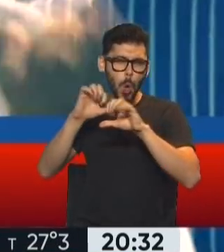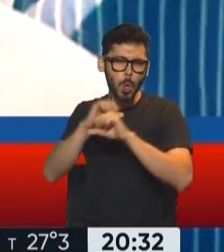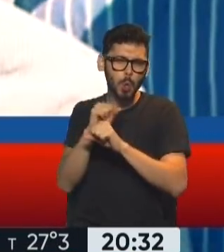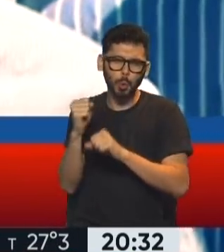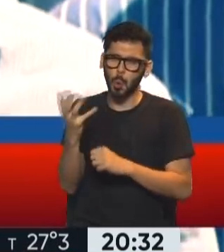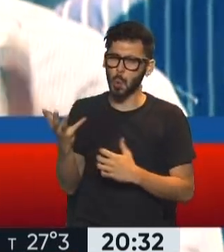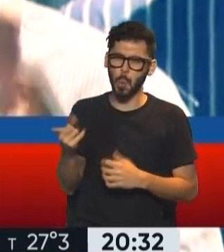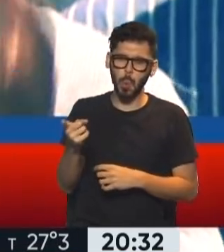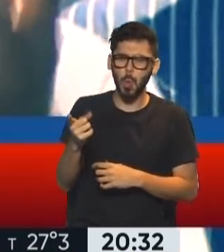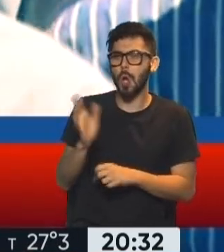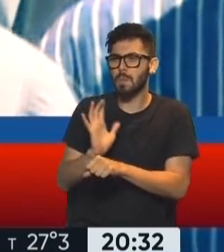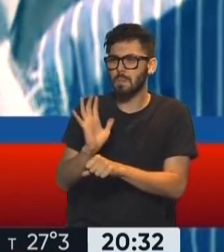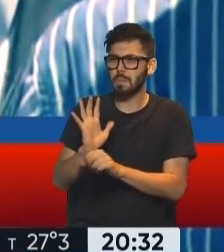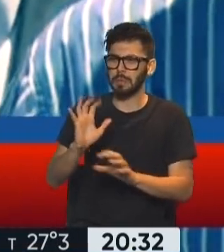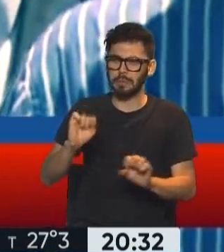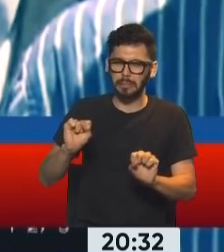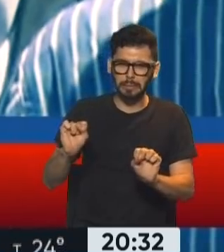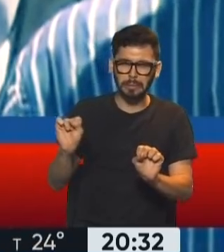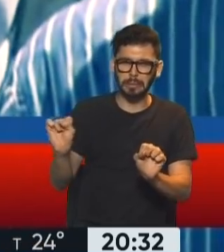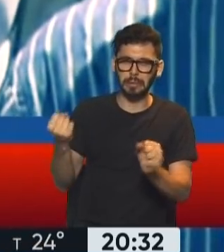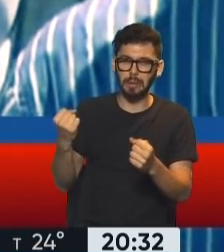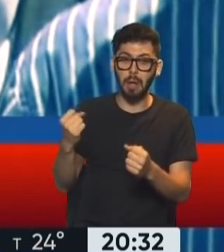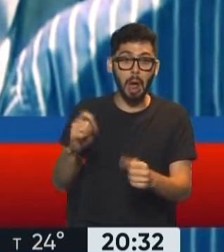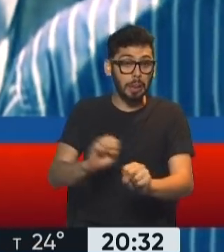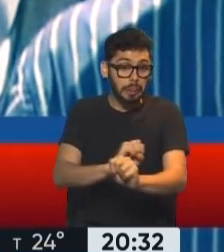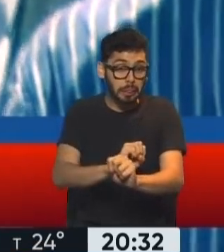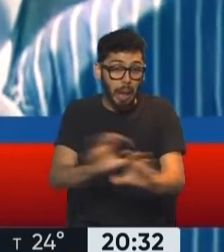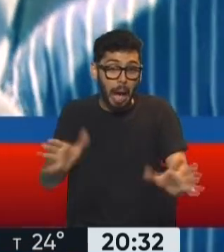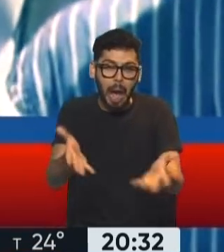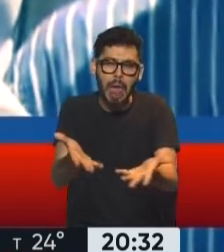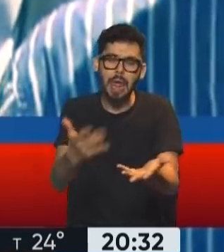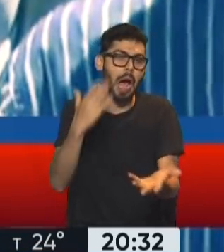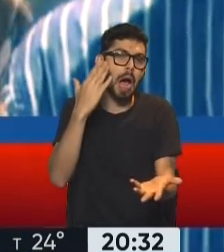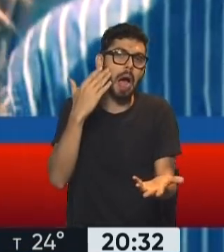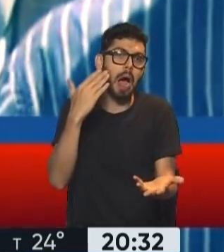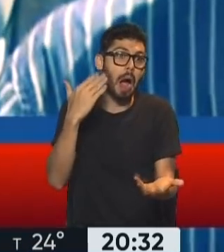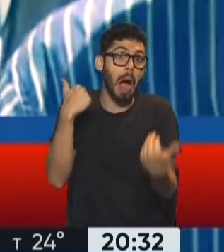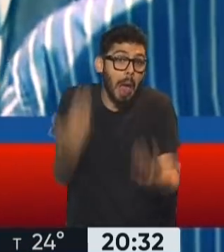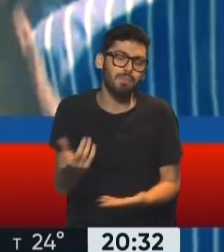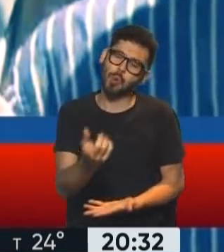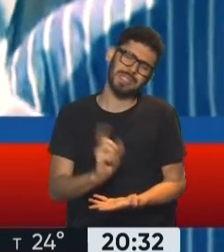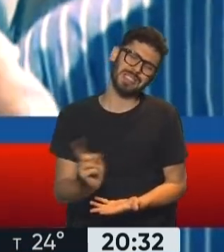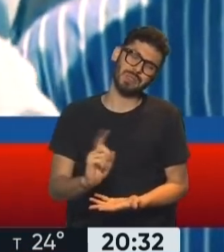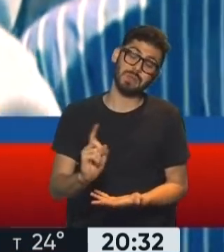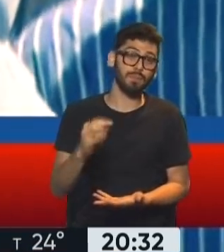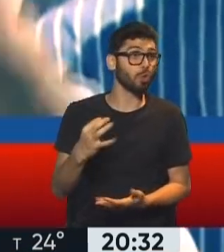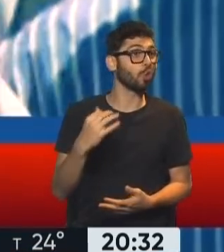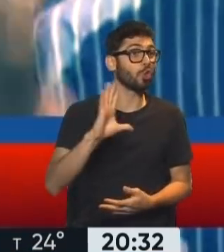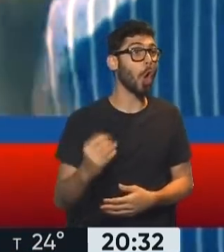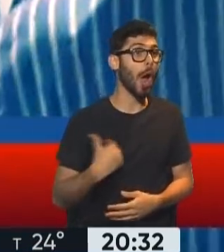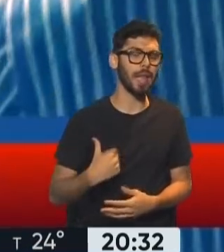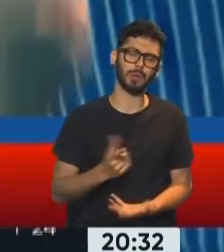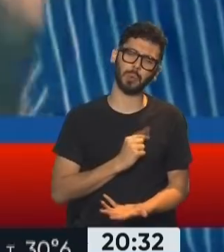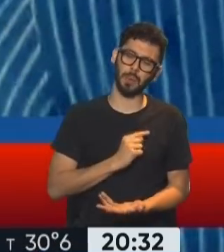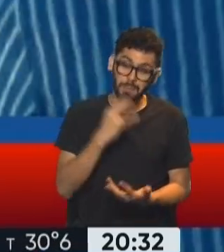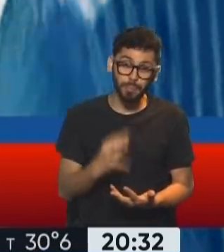tan perversa, que usa una tragedia para dañar. Una tragedia que nos afectó a todos los argentinos, porque todos hemos estado y